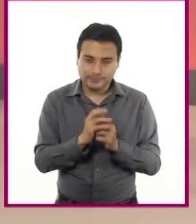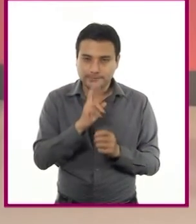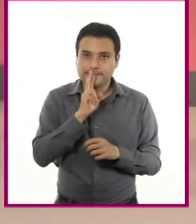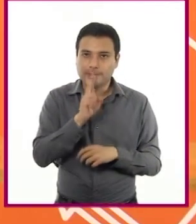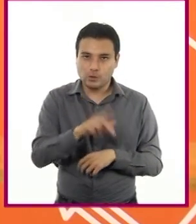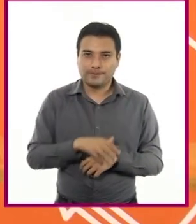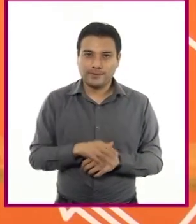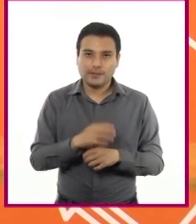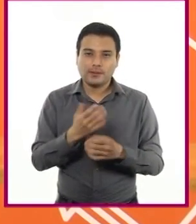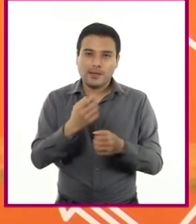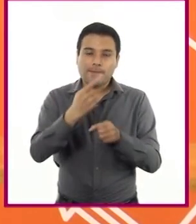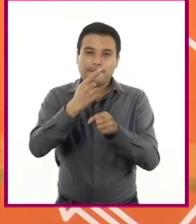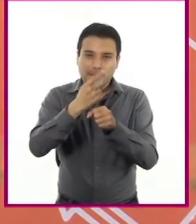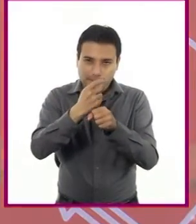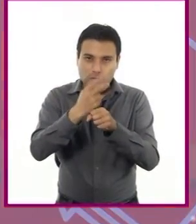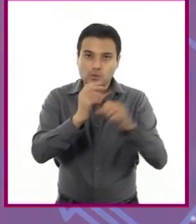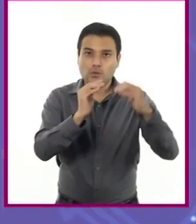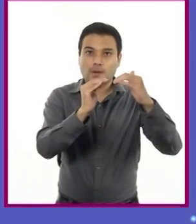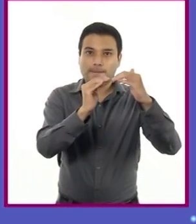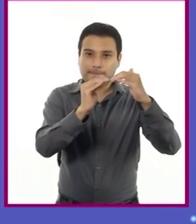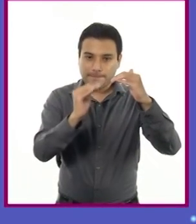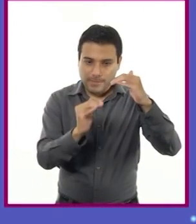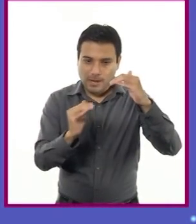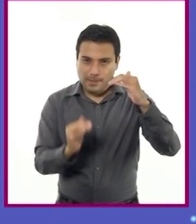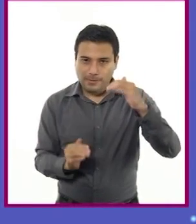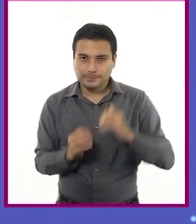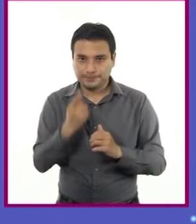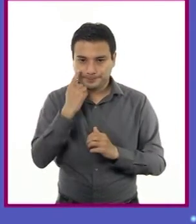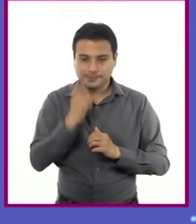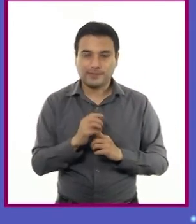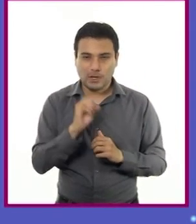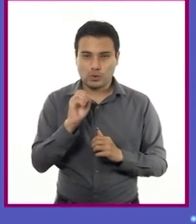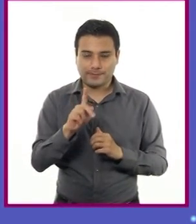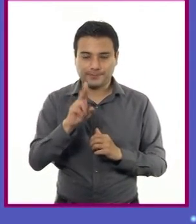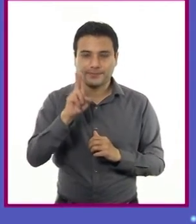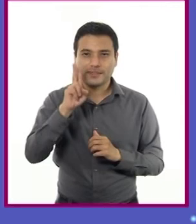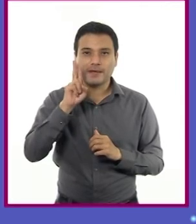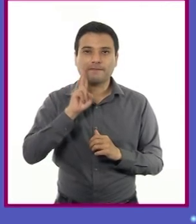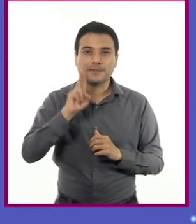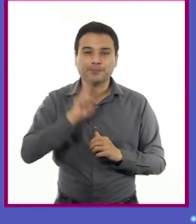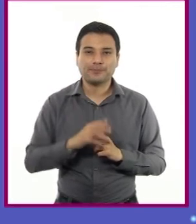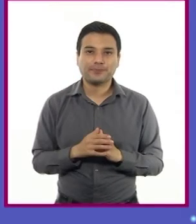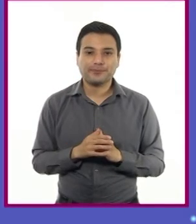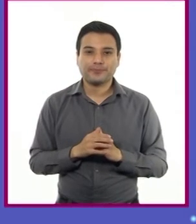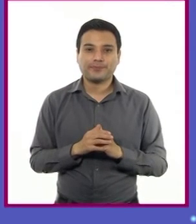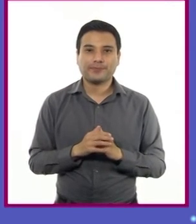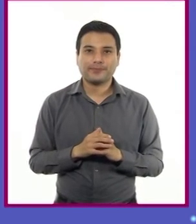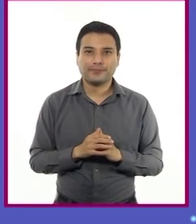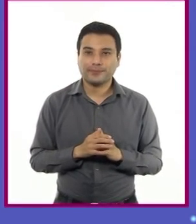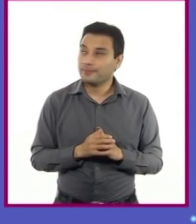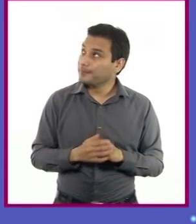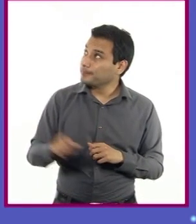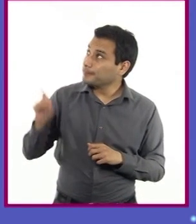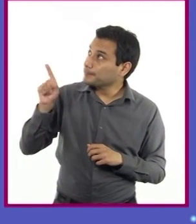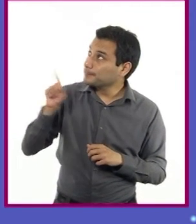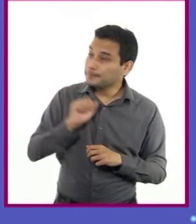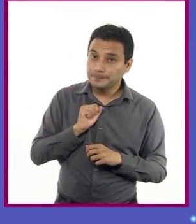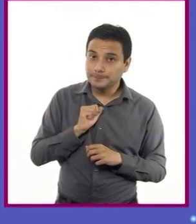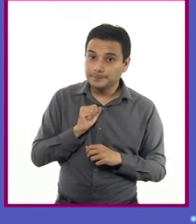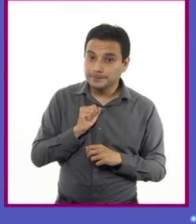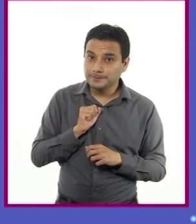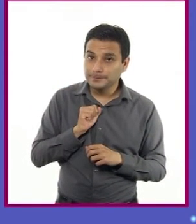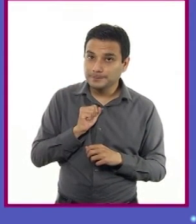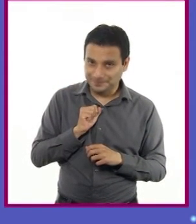otro. A ver, entonces, estas líneas de unión del concepto agua las conectaremos con las